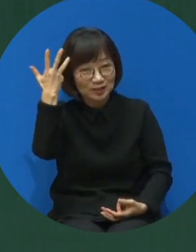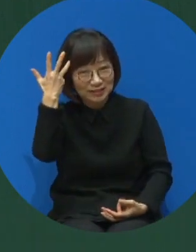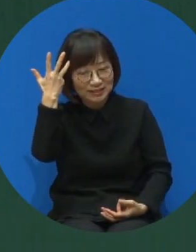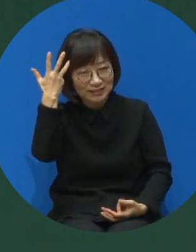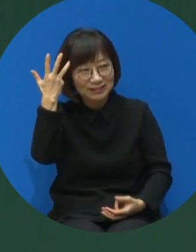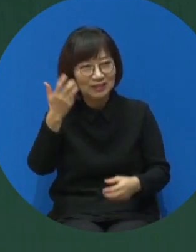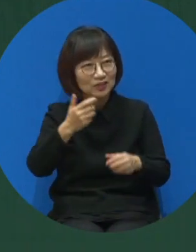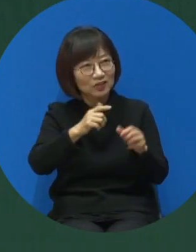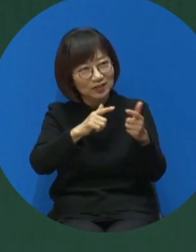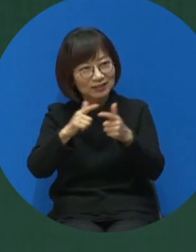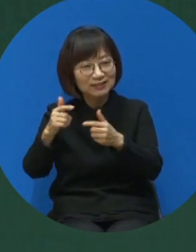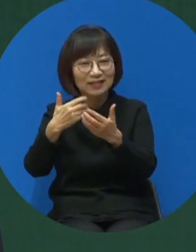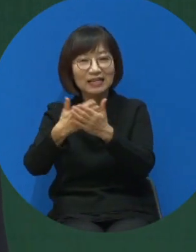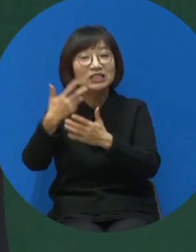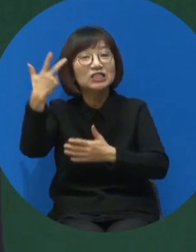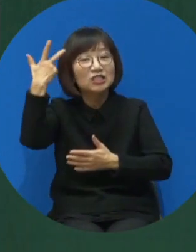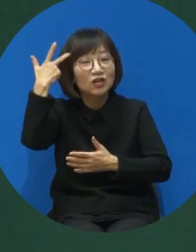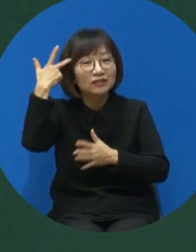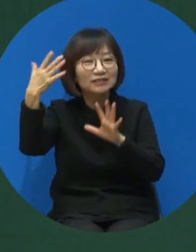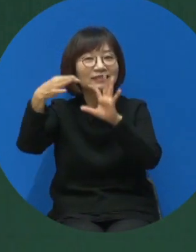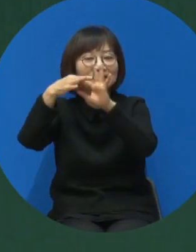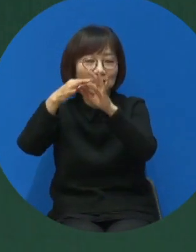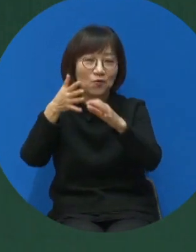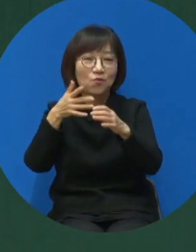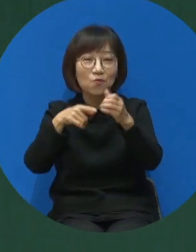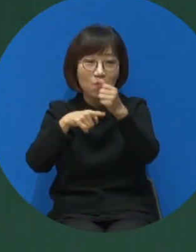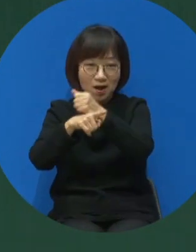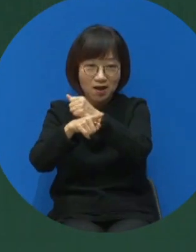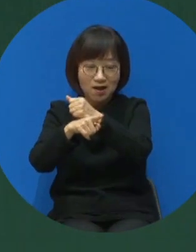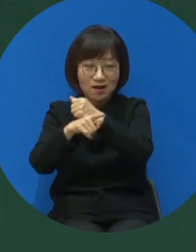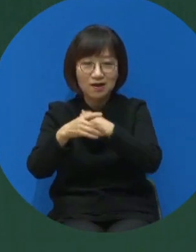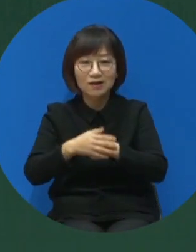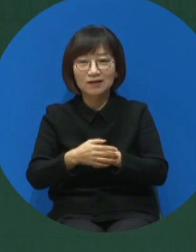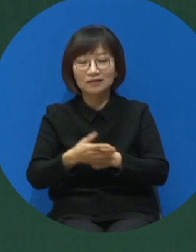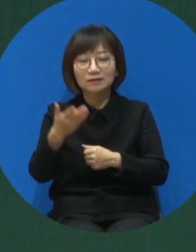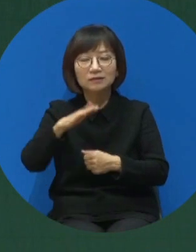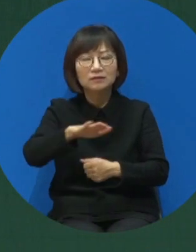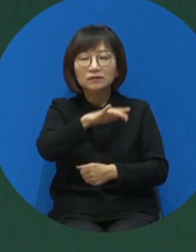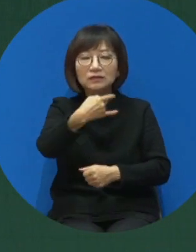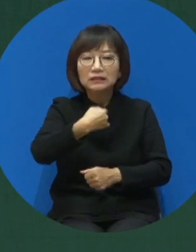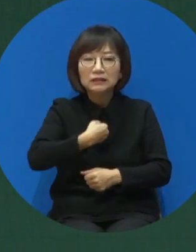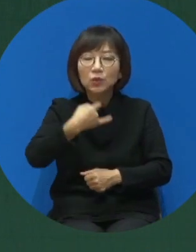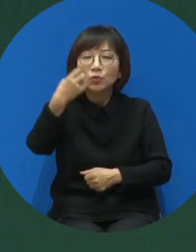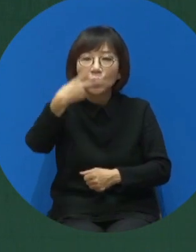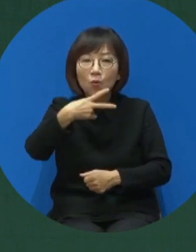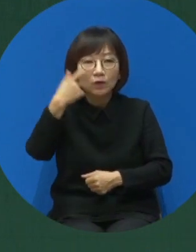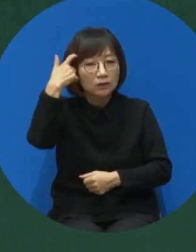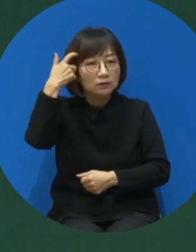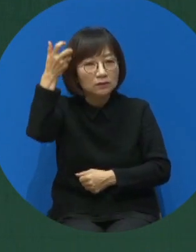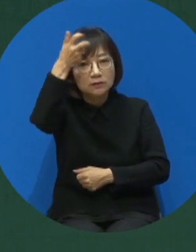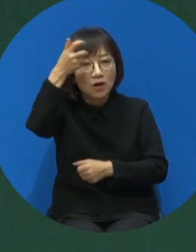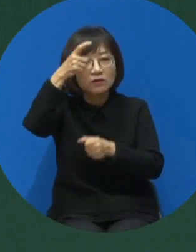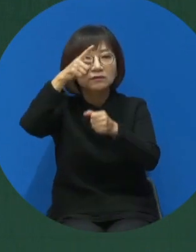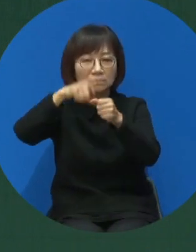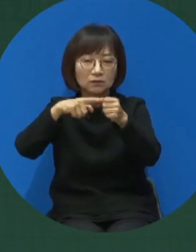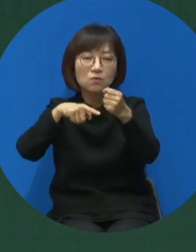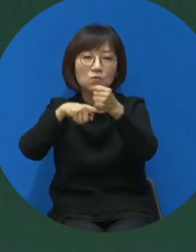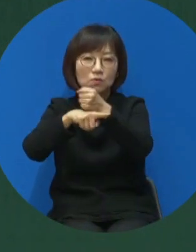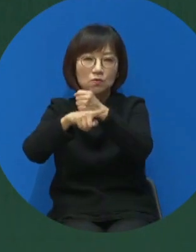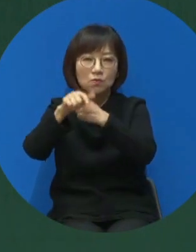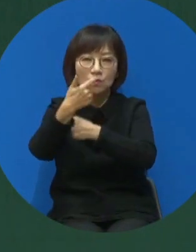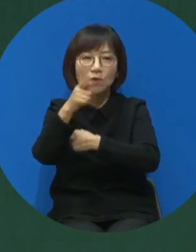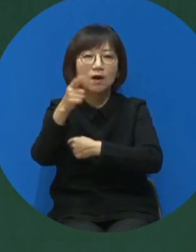yo vemos que pues la filosofía también es un tipo de gurí jim hawkins sin embargo nosotros tenemos una